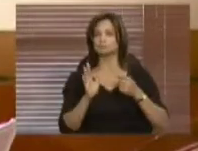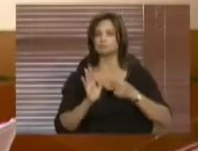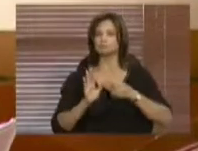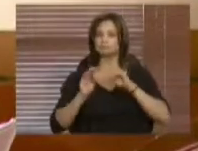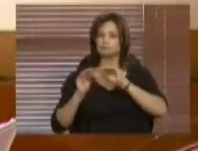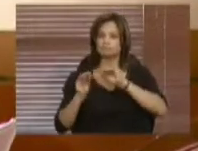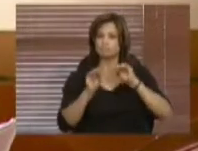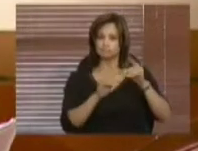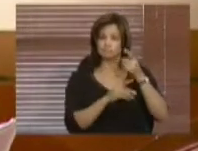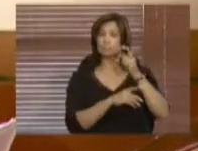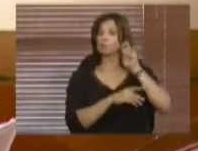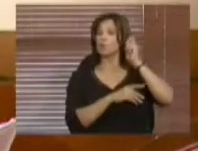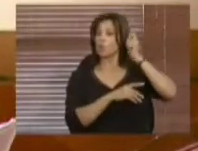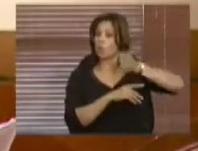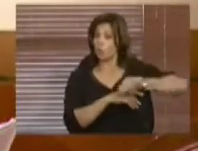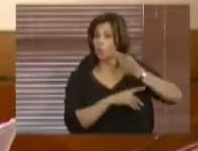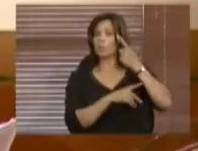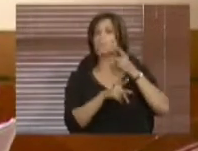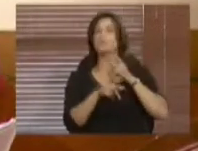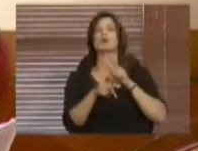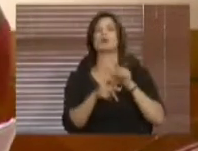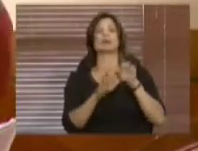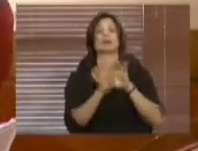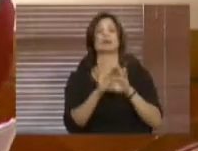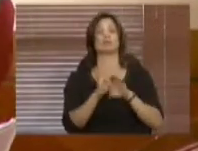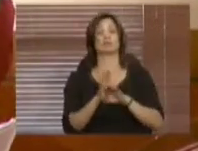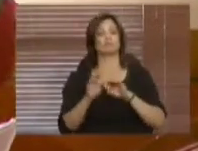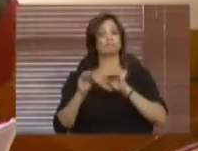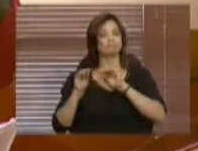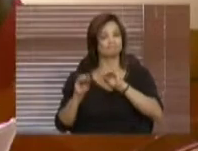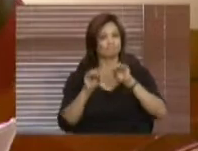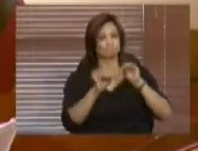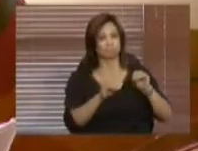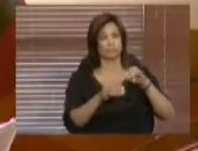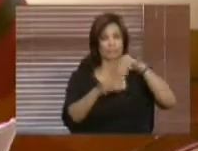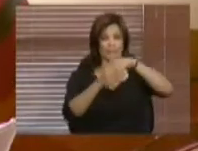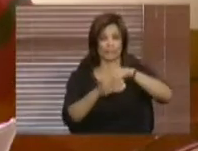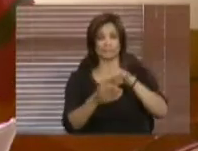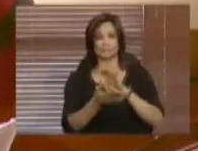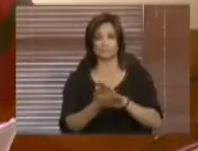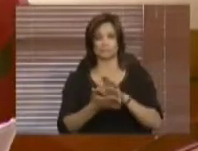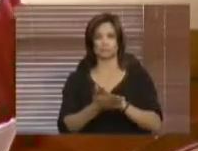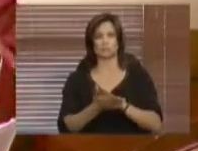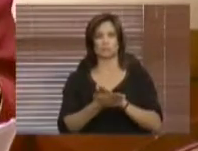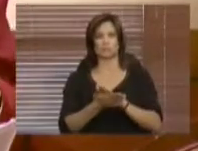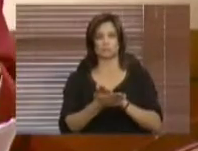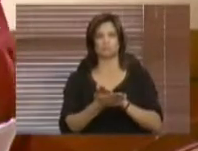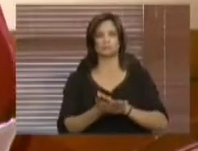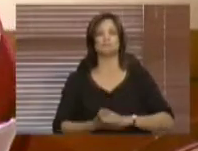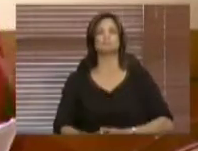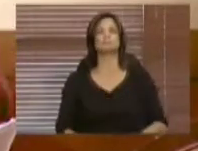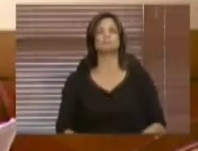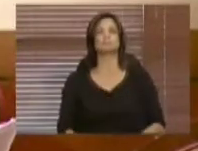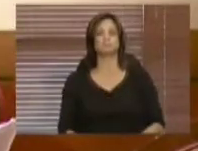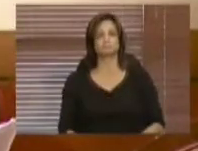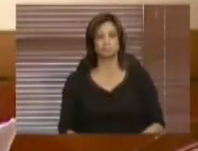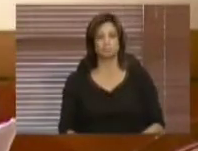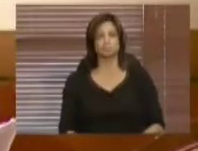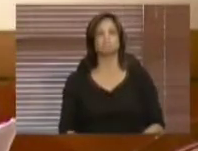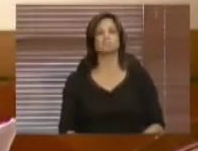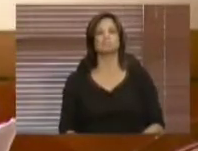Enseñanza obligatoria de la Constitución en las escuelas. Una vez